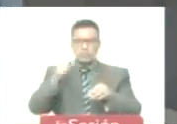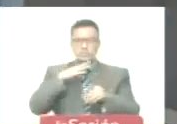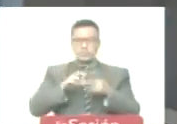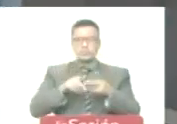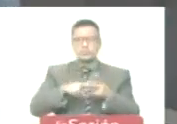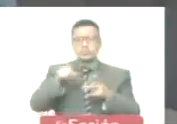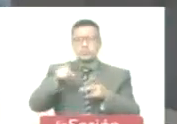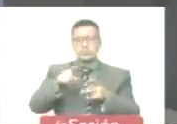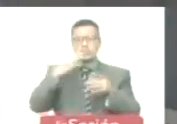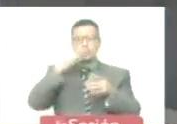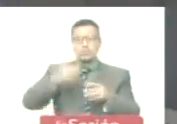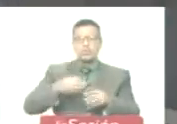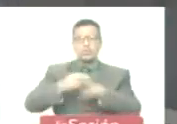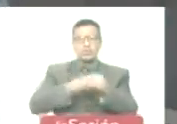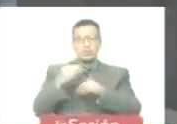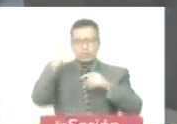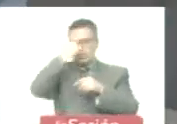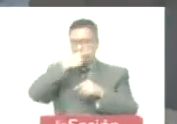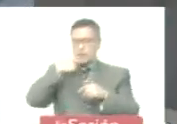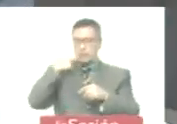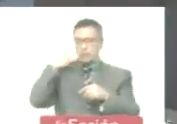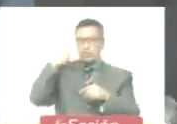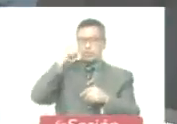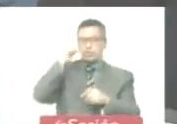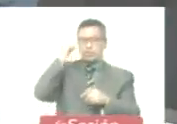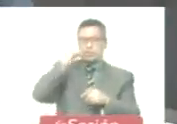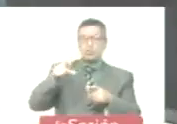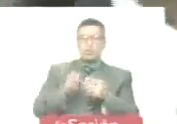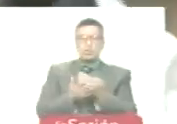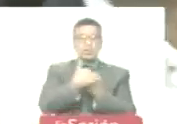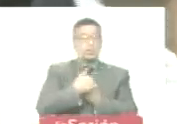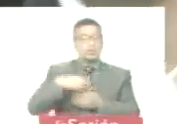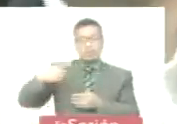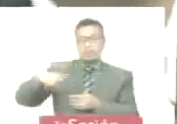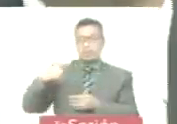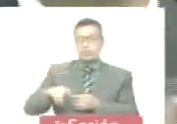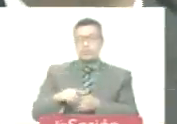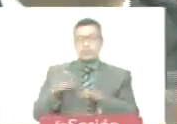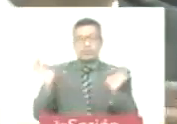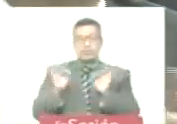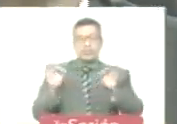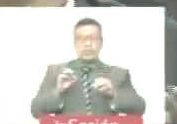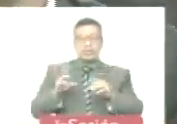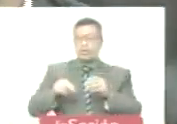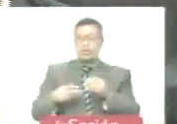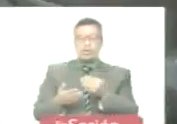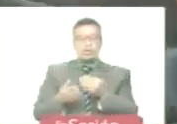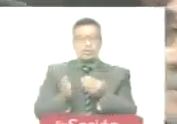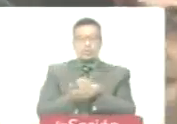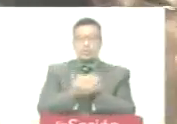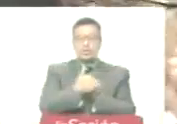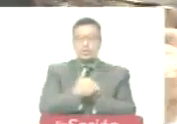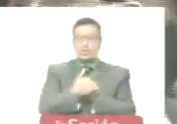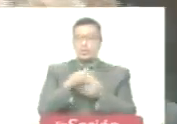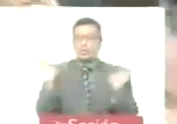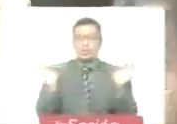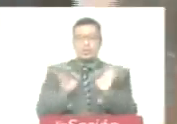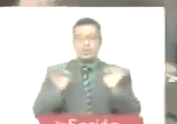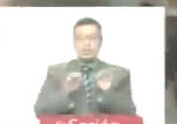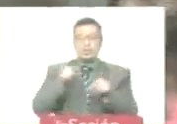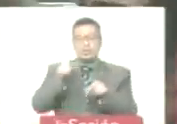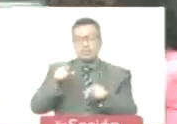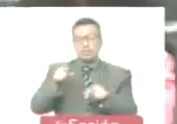imagen real de lo que fue el rostro del libertador Simón Bolívar, y eso no lo puede esconder la derecha. Eso no lo puede esconder nadie que